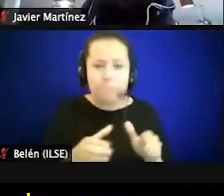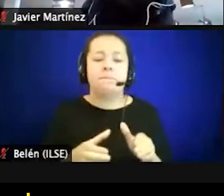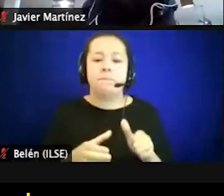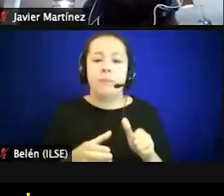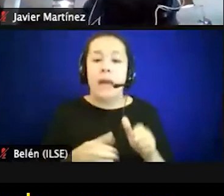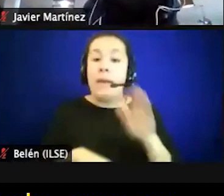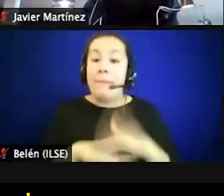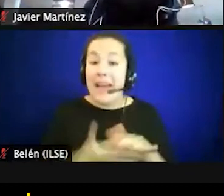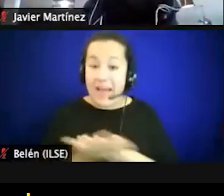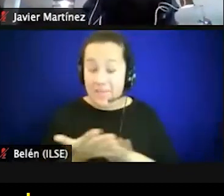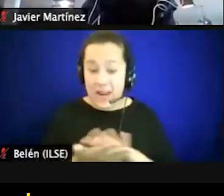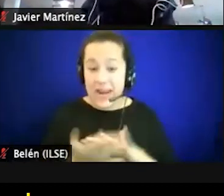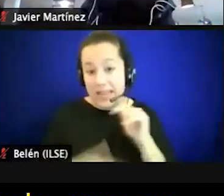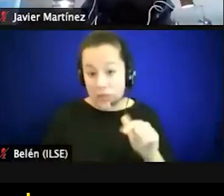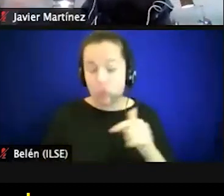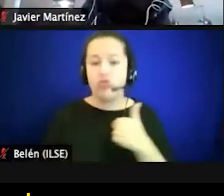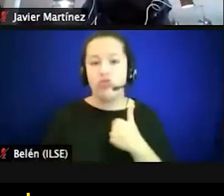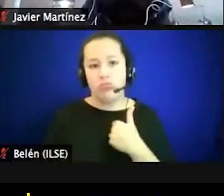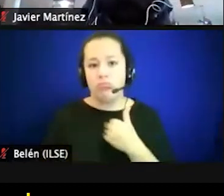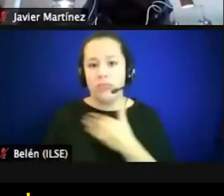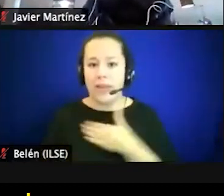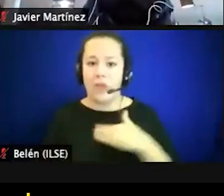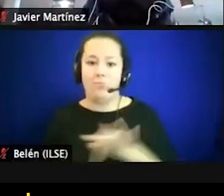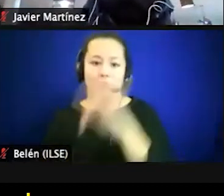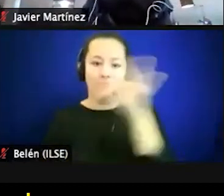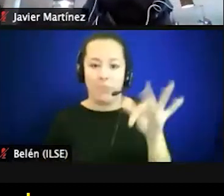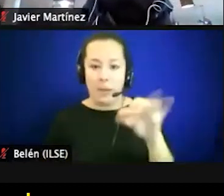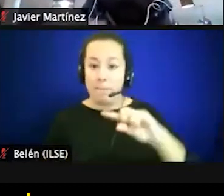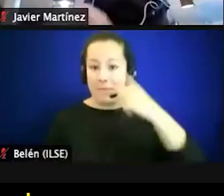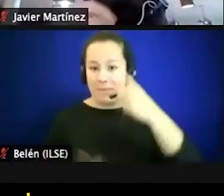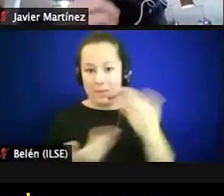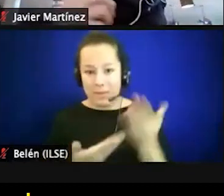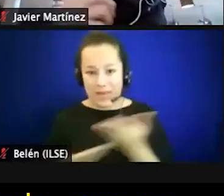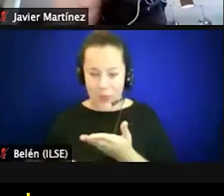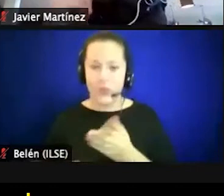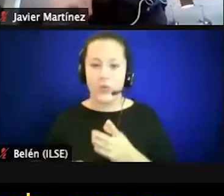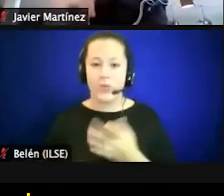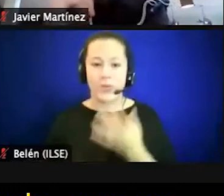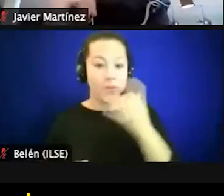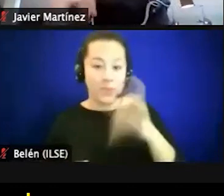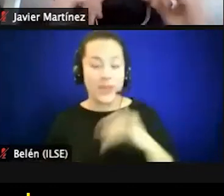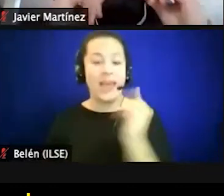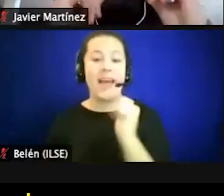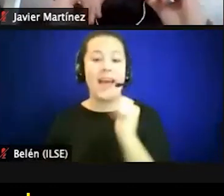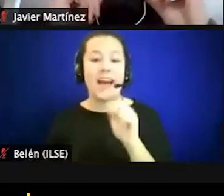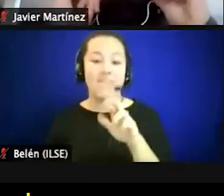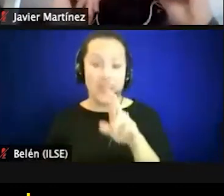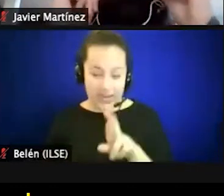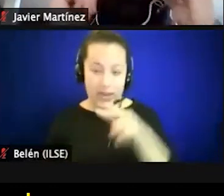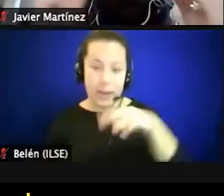hablar de esto voy a dar paso a nuestro primer invitado, que es Javier